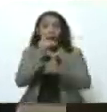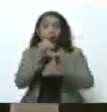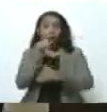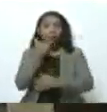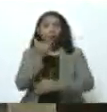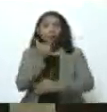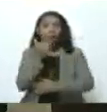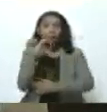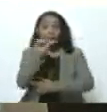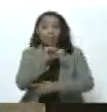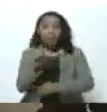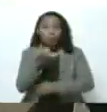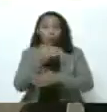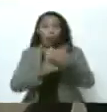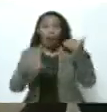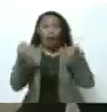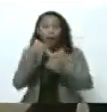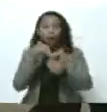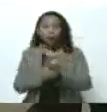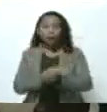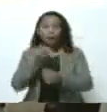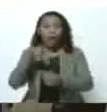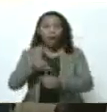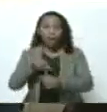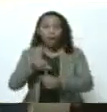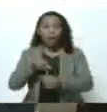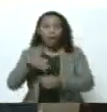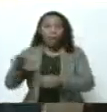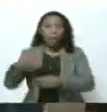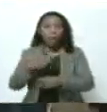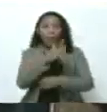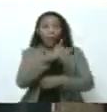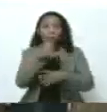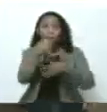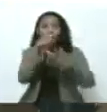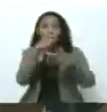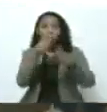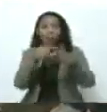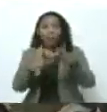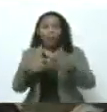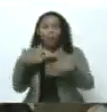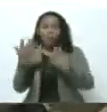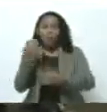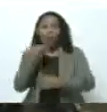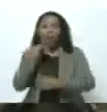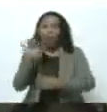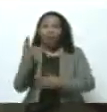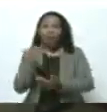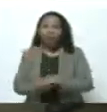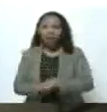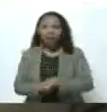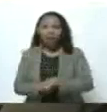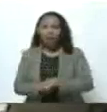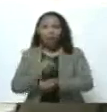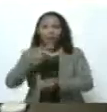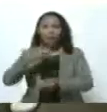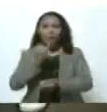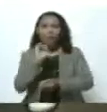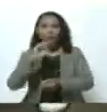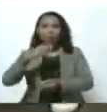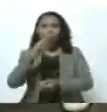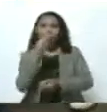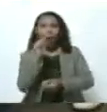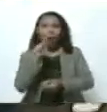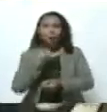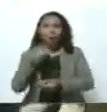acerca Semana Santa. Y aquí el roncador, la sardina. ¿Qué más tenemos acá? La picúa. La picúa es muy